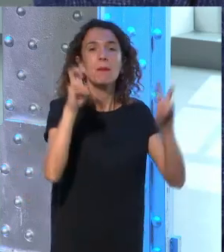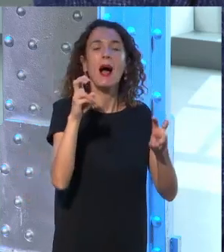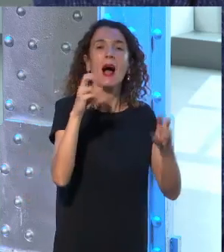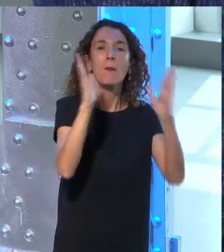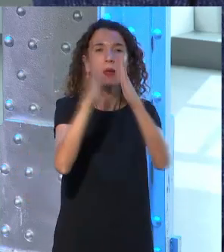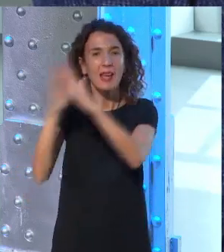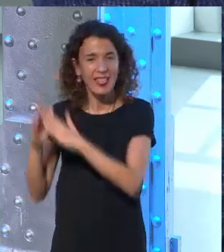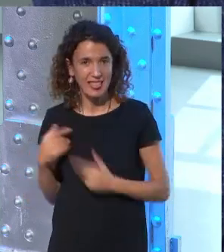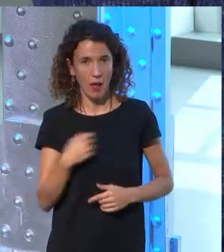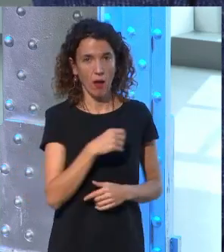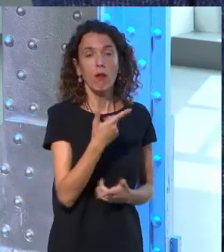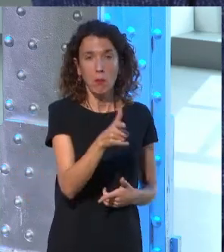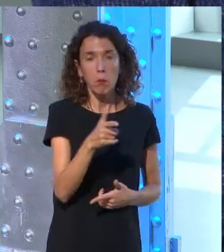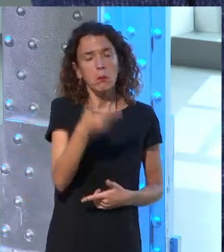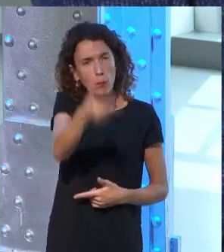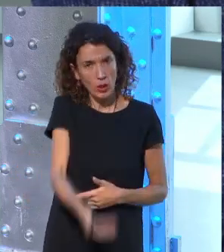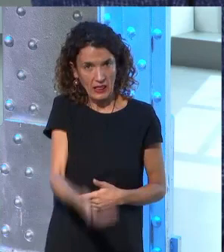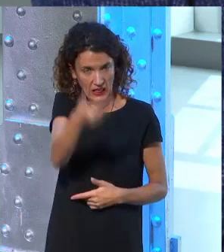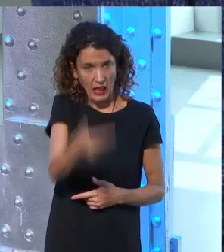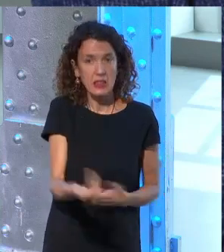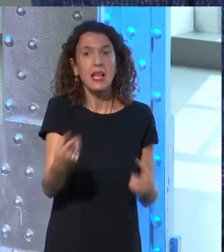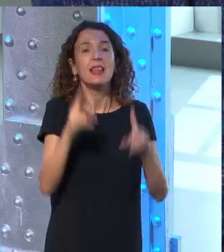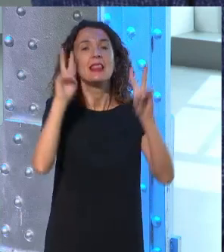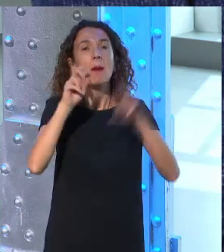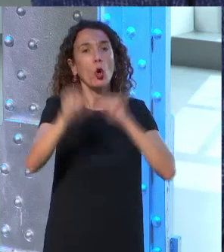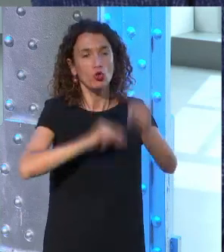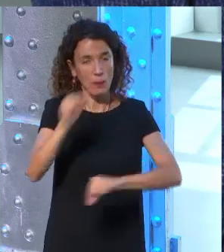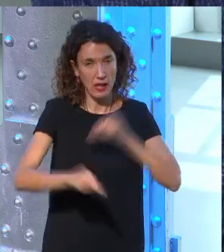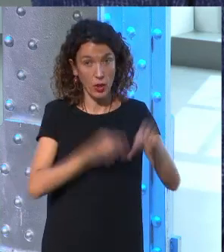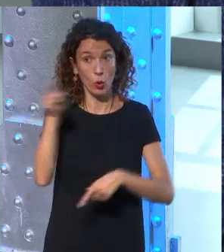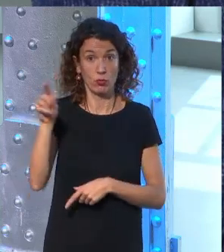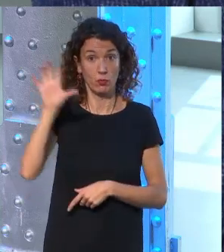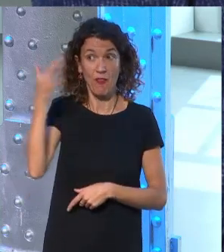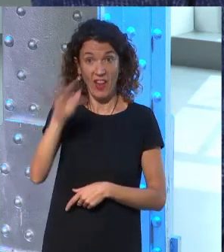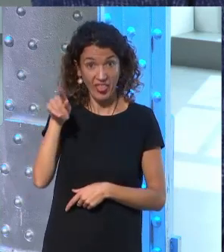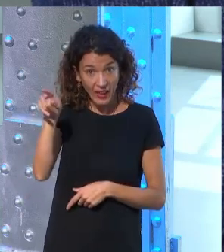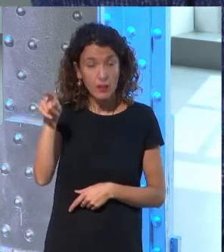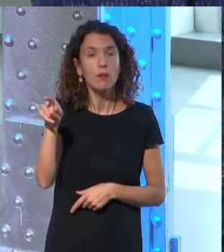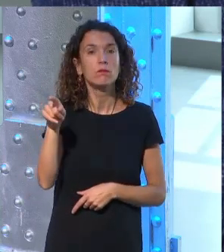es una parte importante a la hora de la contaminación, pues el Estado tiene